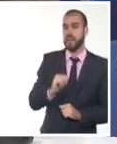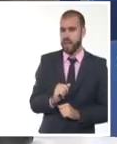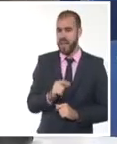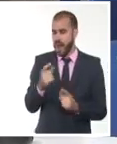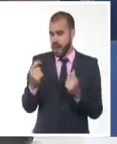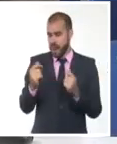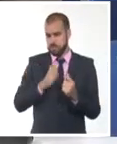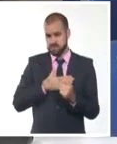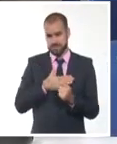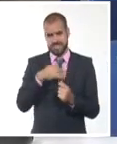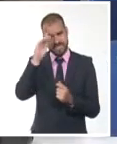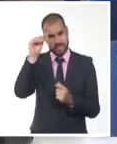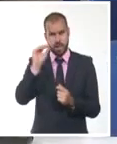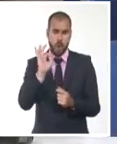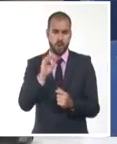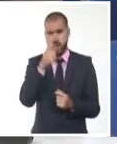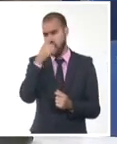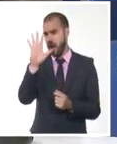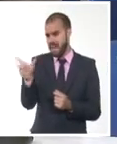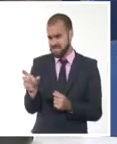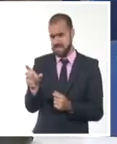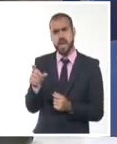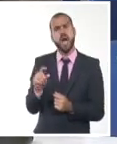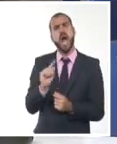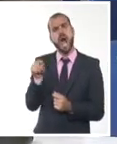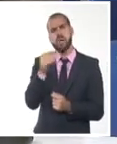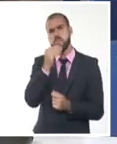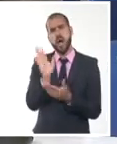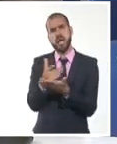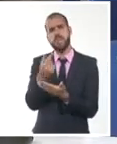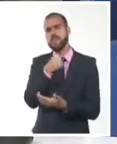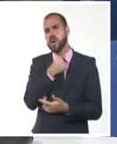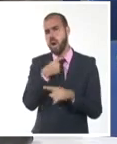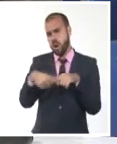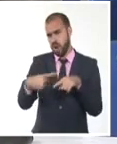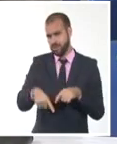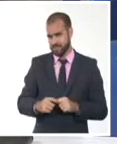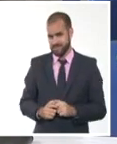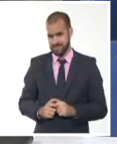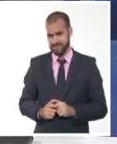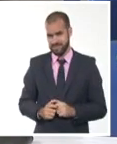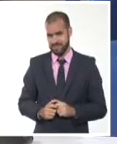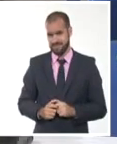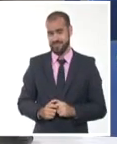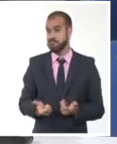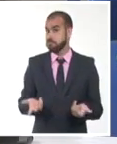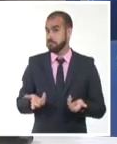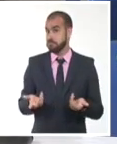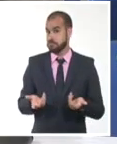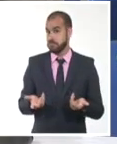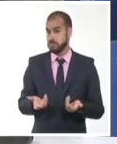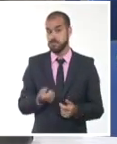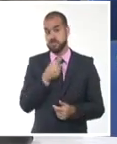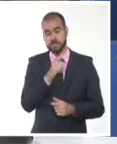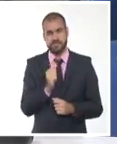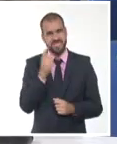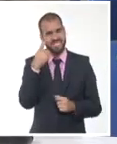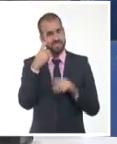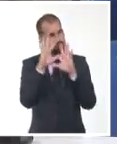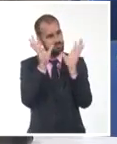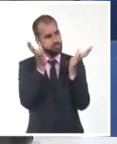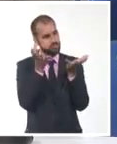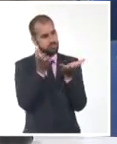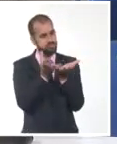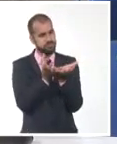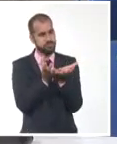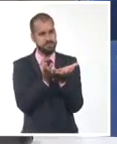a Centroamérica o a África erradicar la pobreza y enormes índices de crecimiento económico. Imagínense un mundo donde